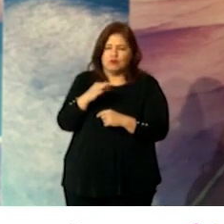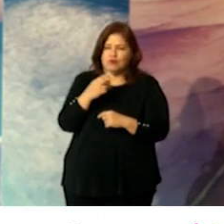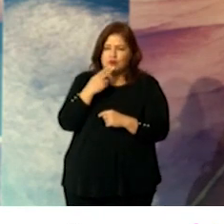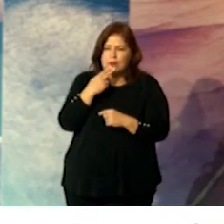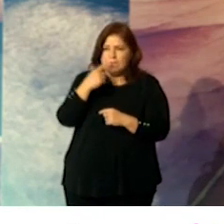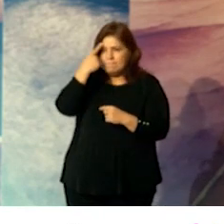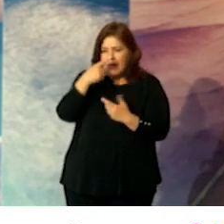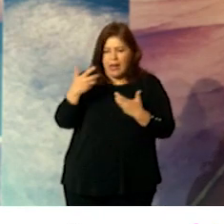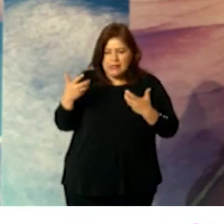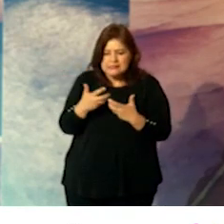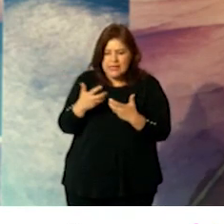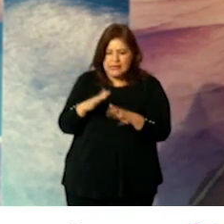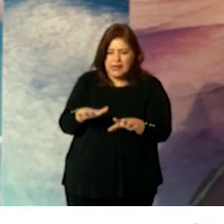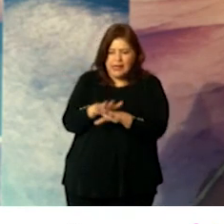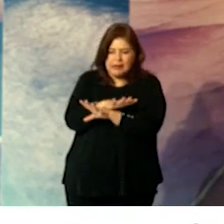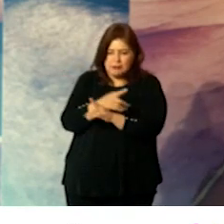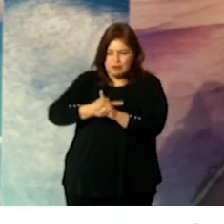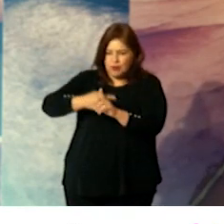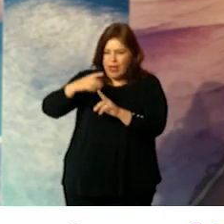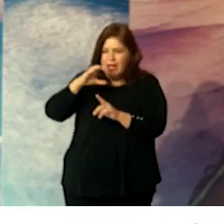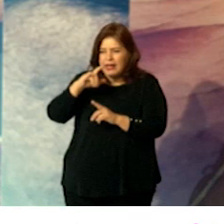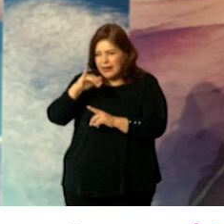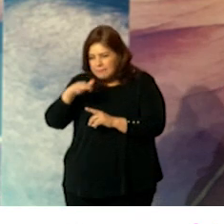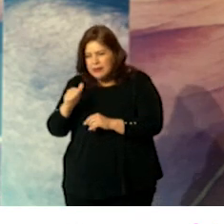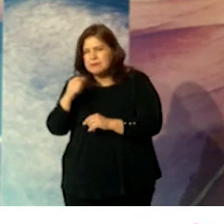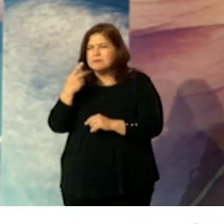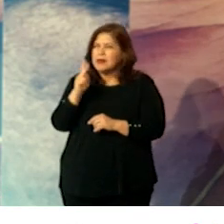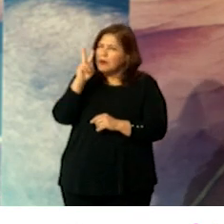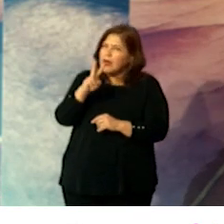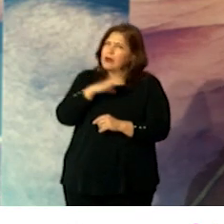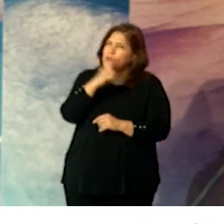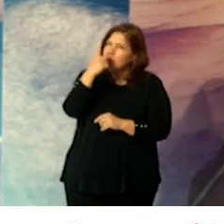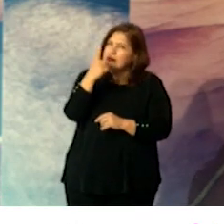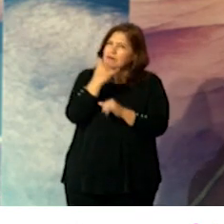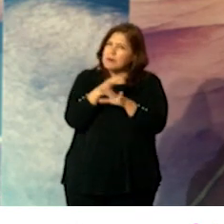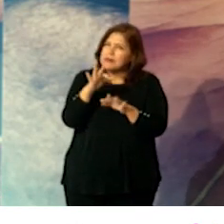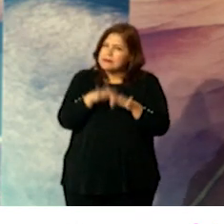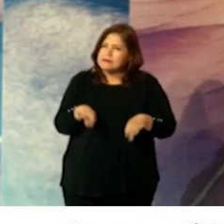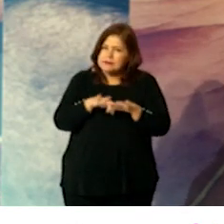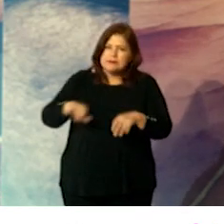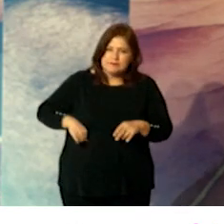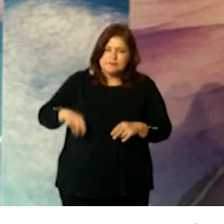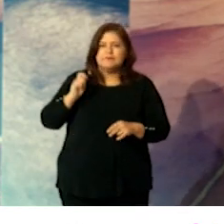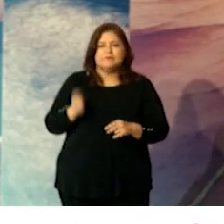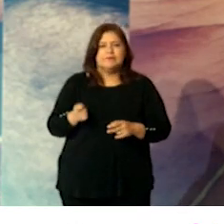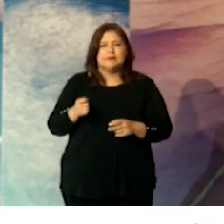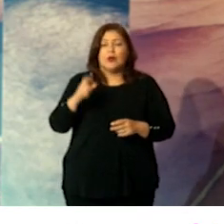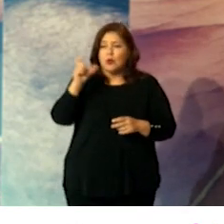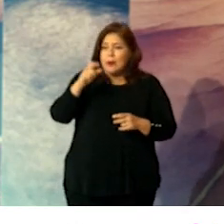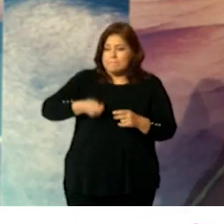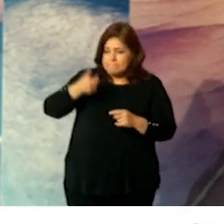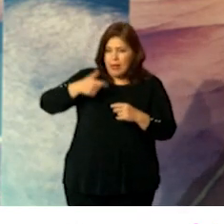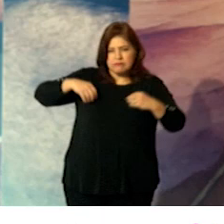acción climática. Y aquí hay un dato muy interesante. Quienes empezaron a promover los